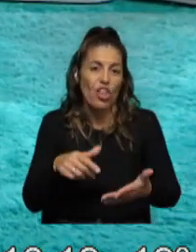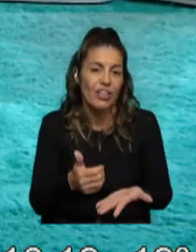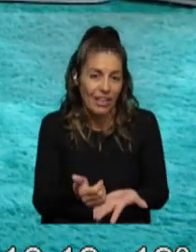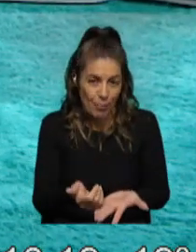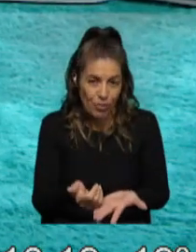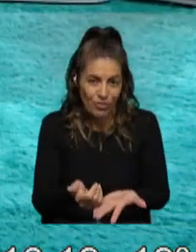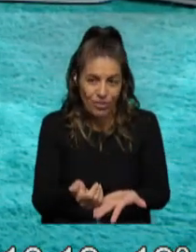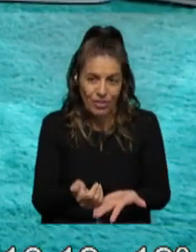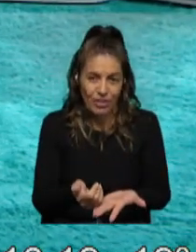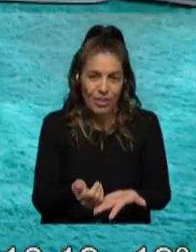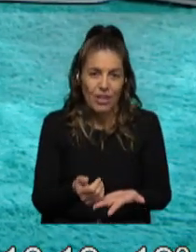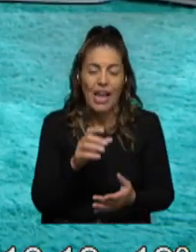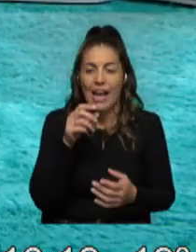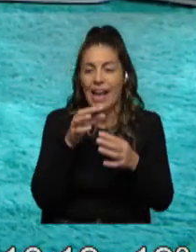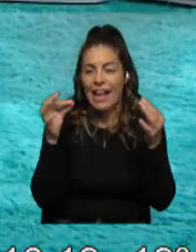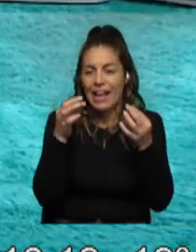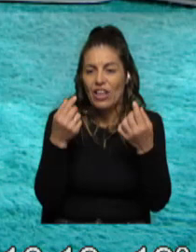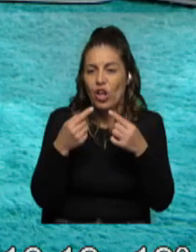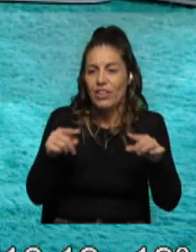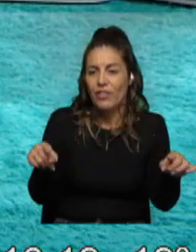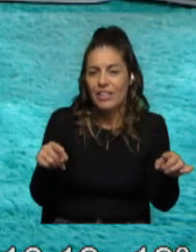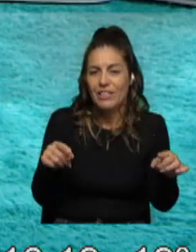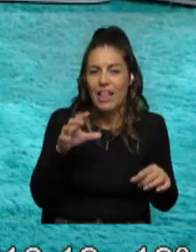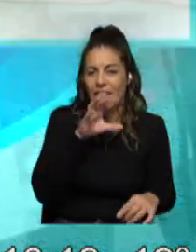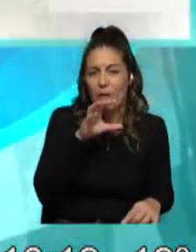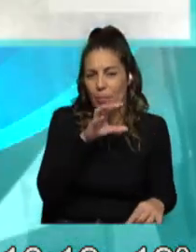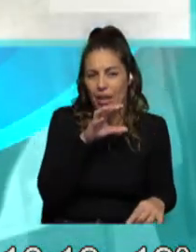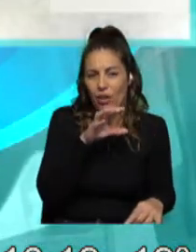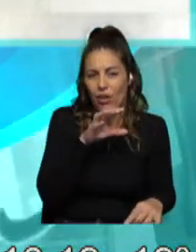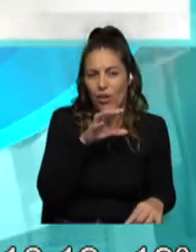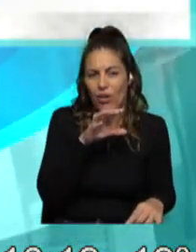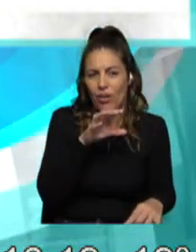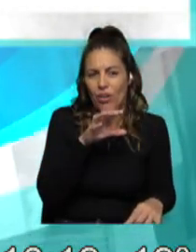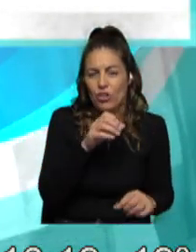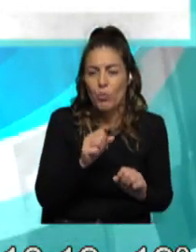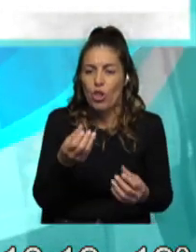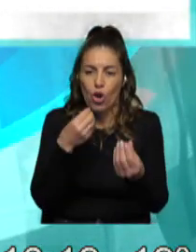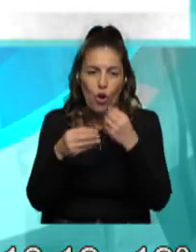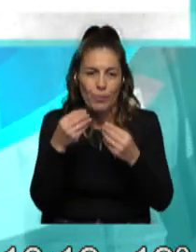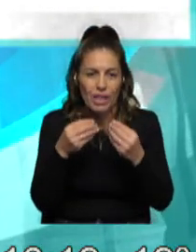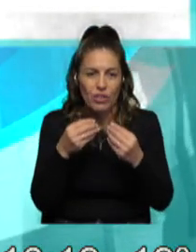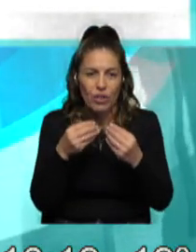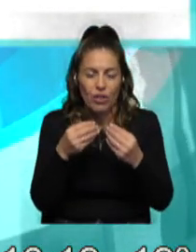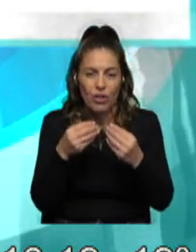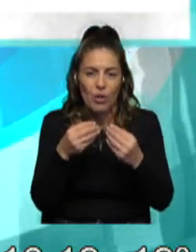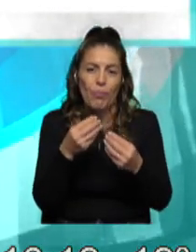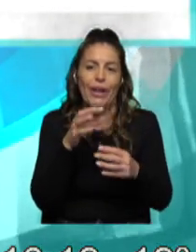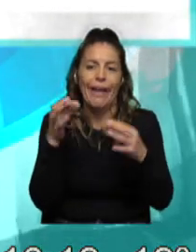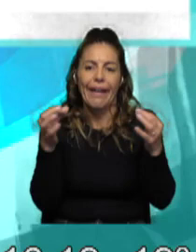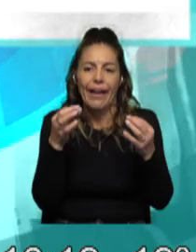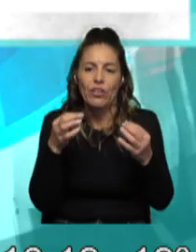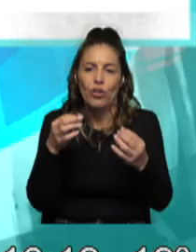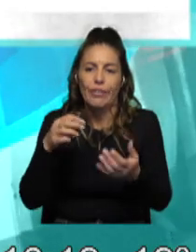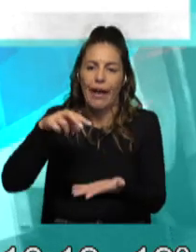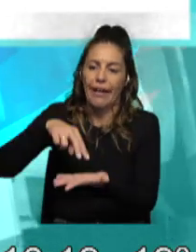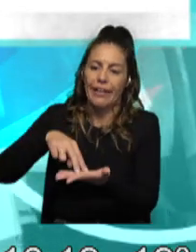que, a diferencia del perro, yo puedo estar comiendo... Y el perro me muerde acá, pero el gato me puede morder la cabeza, pero porque está arriba de la mesa. Porque tiene la posibilidad de